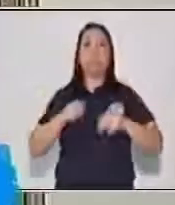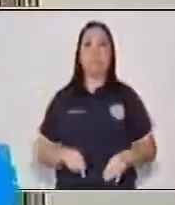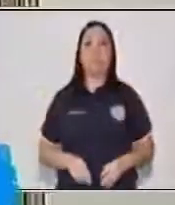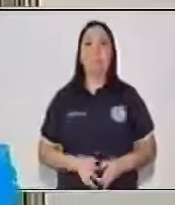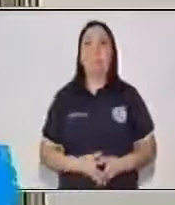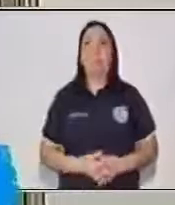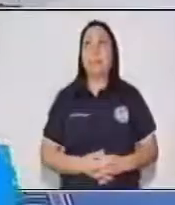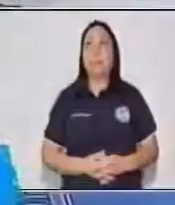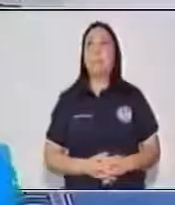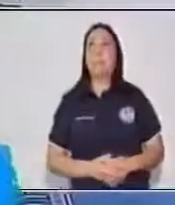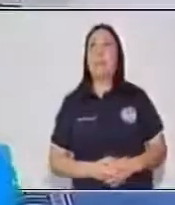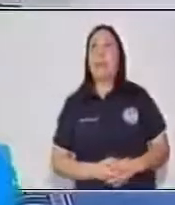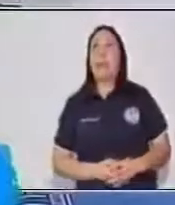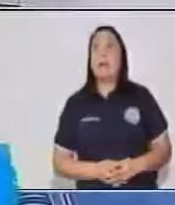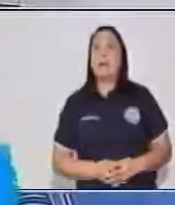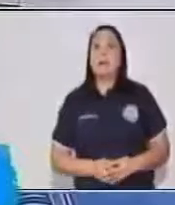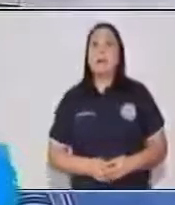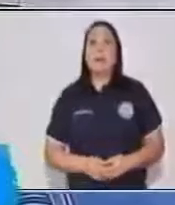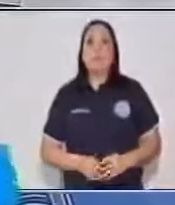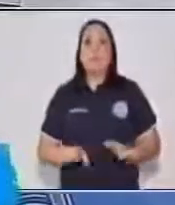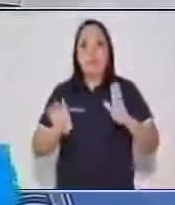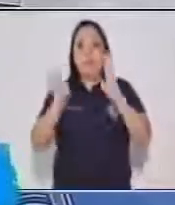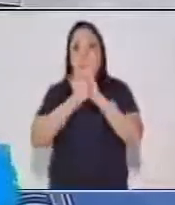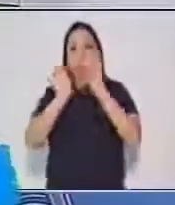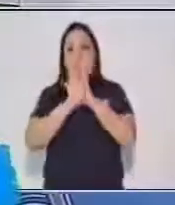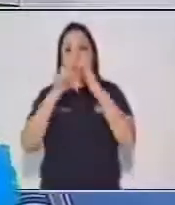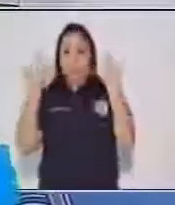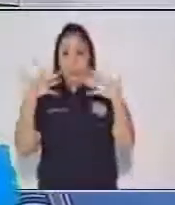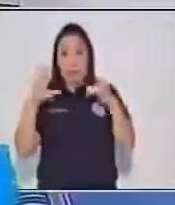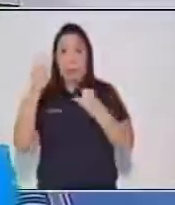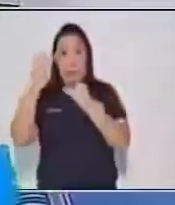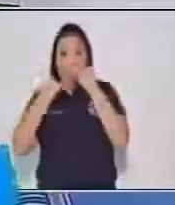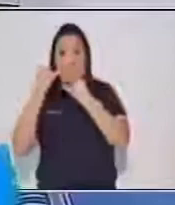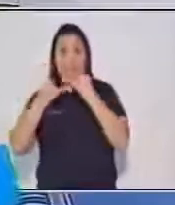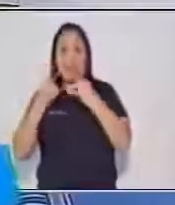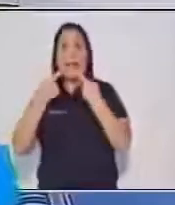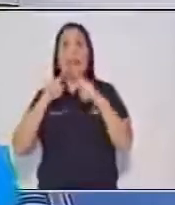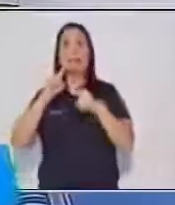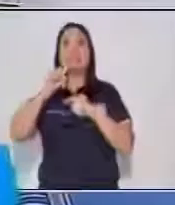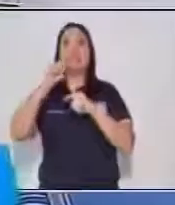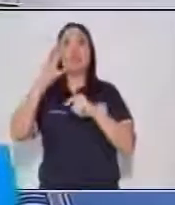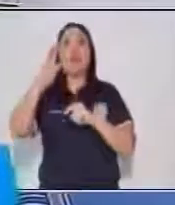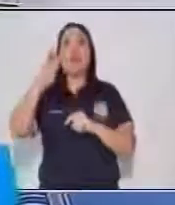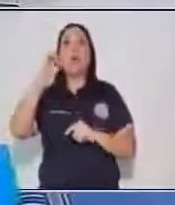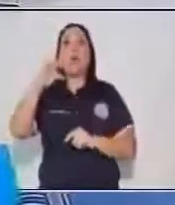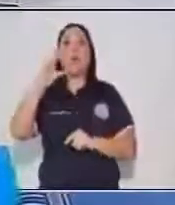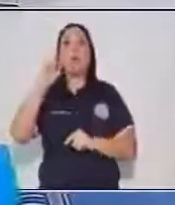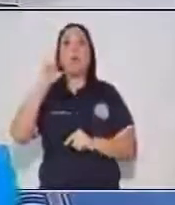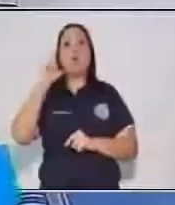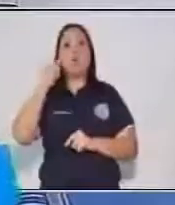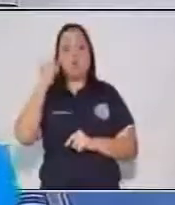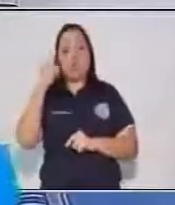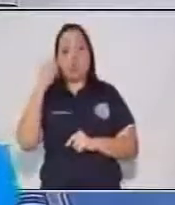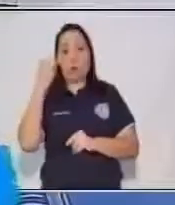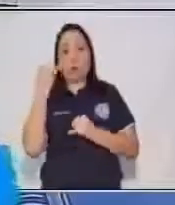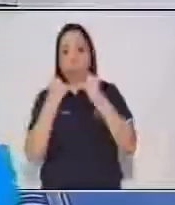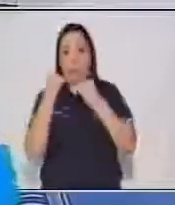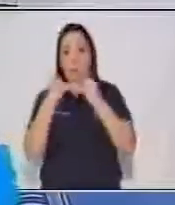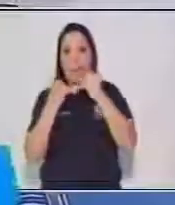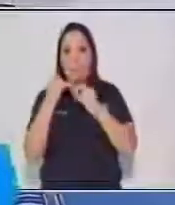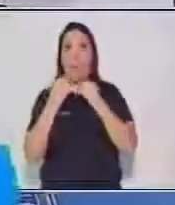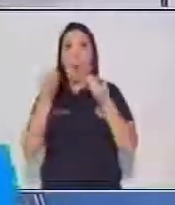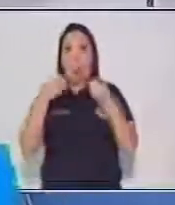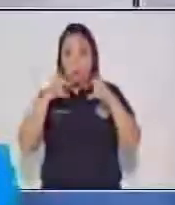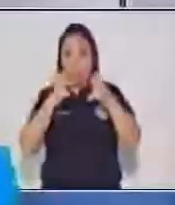bien, si te hacen o ya llegas al momento de conclusiones, donde tienes que darle oportunidad